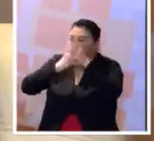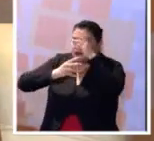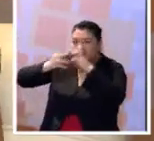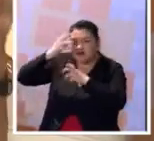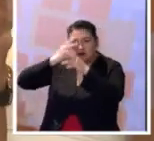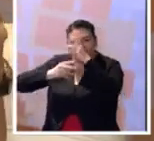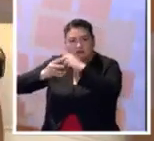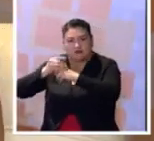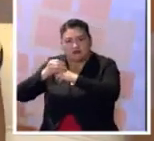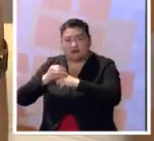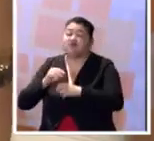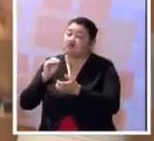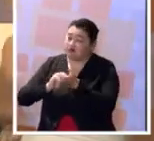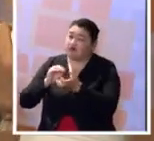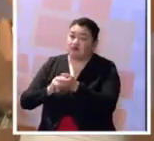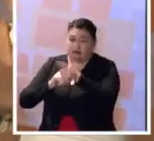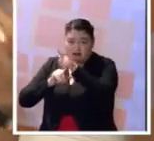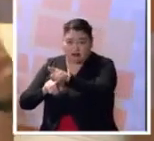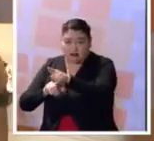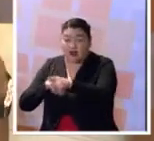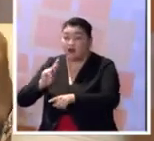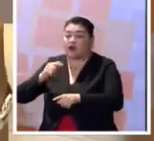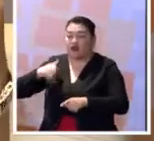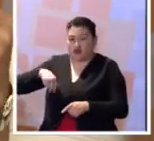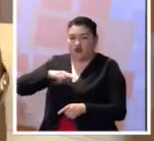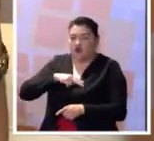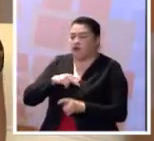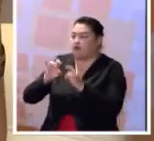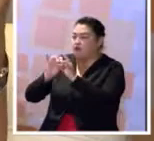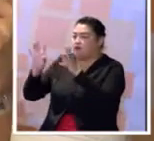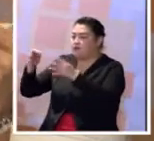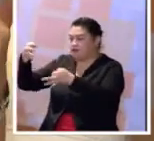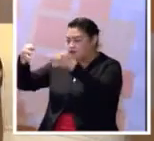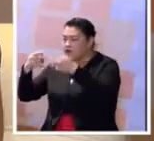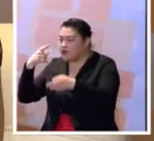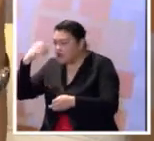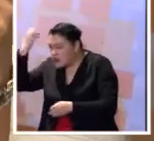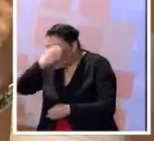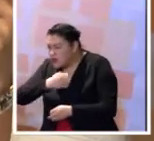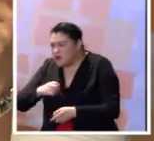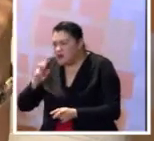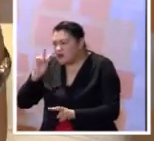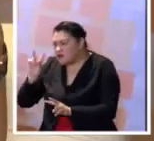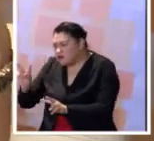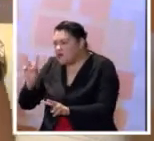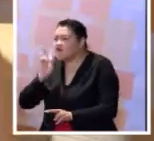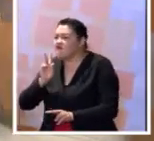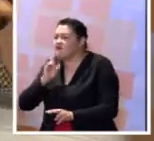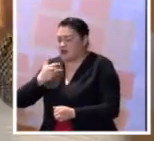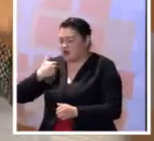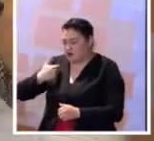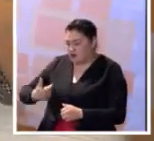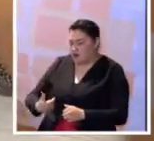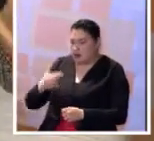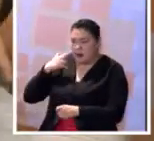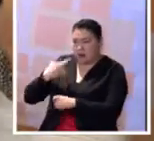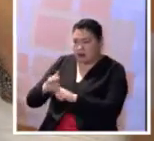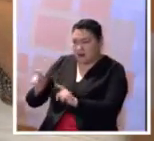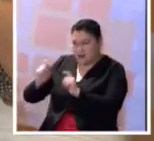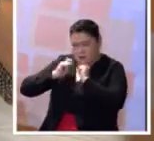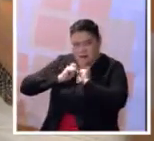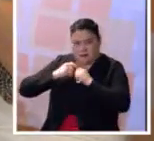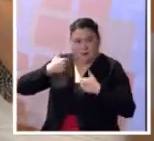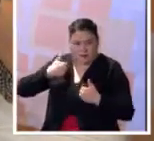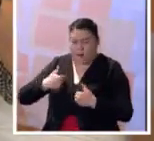tratos diferenciados y con ello de la diferente forma de ejercer tanto el cargo como vivir los derechos en el